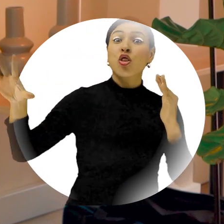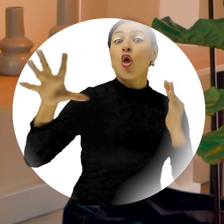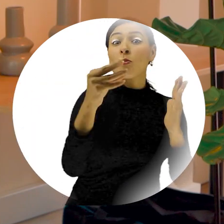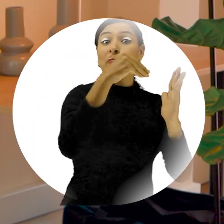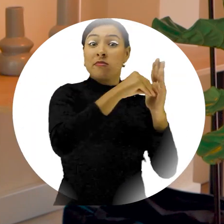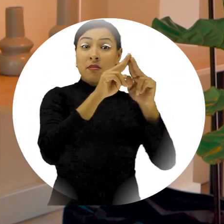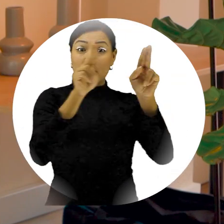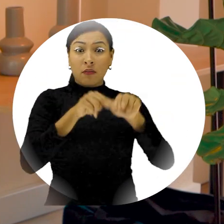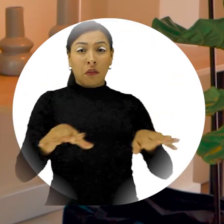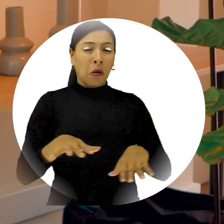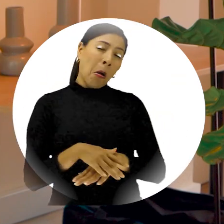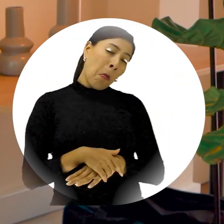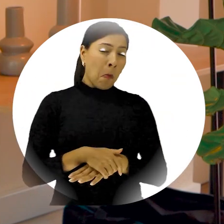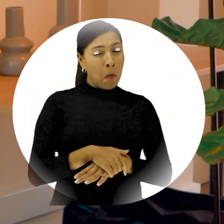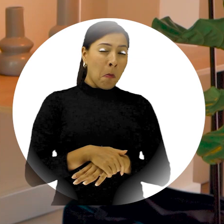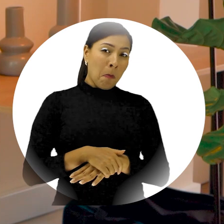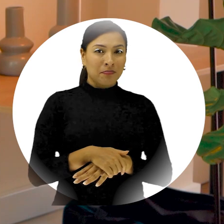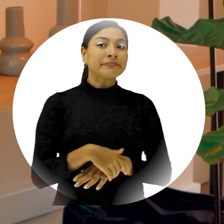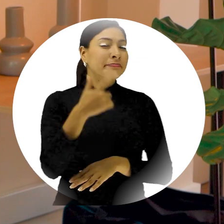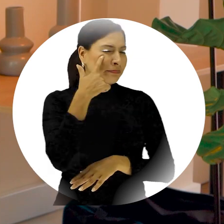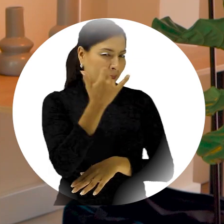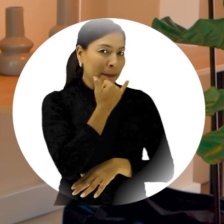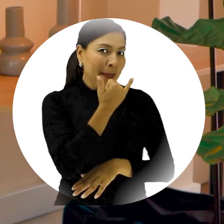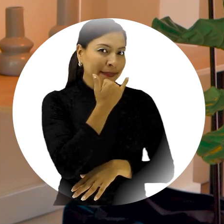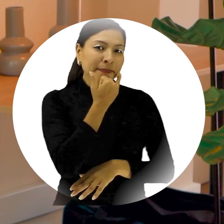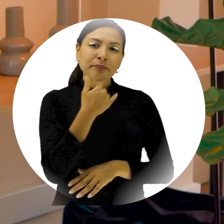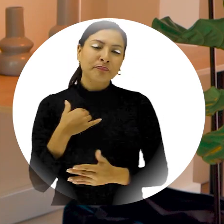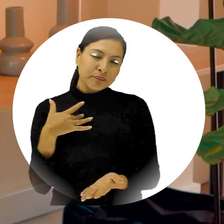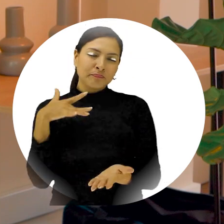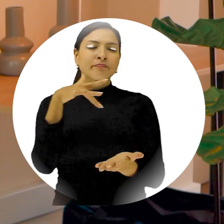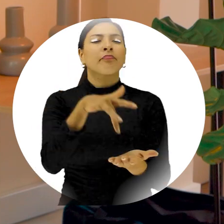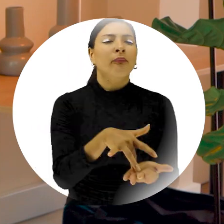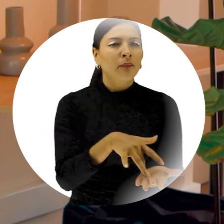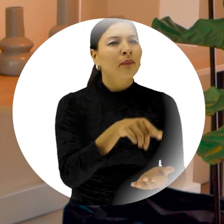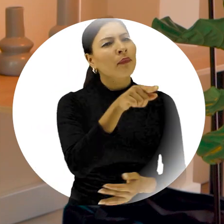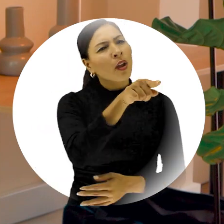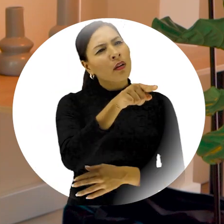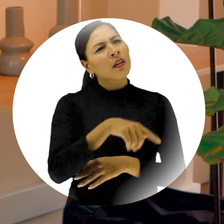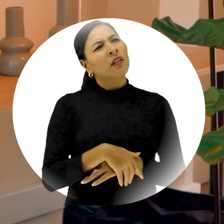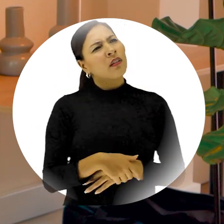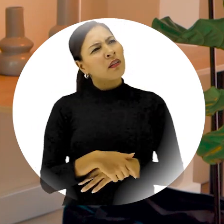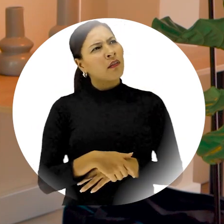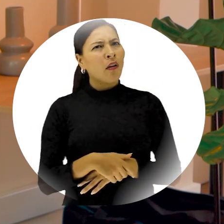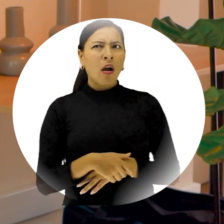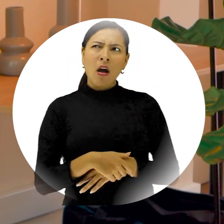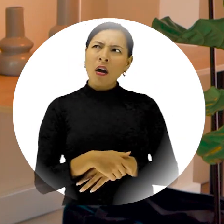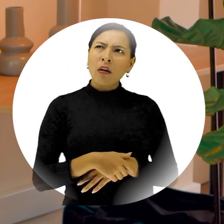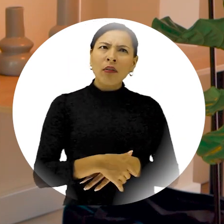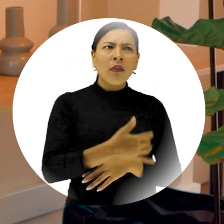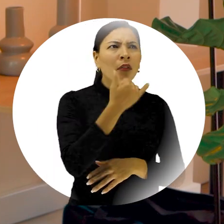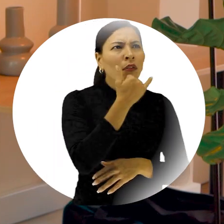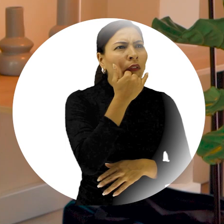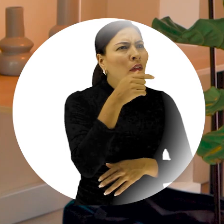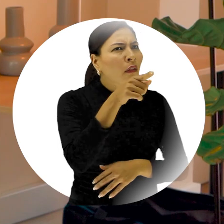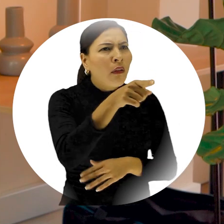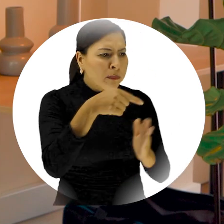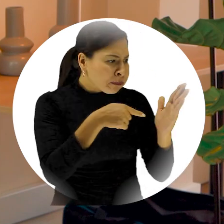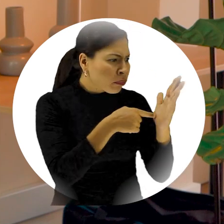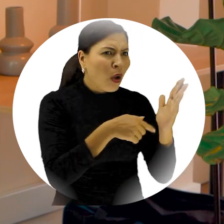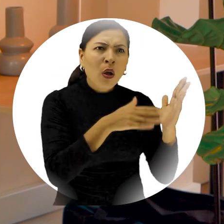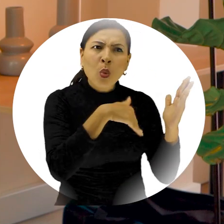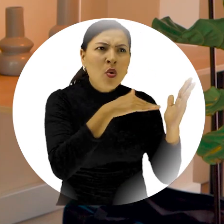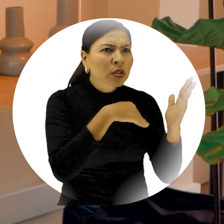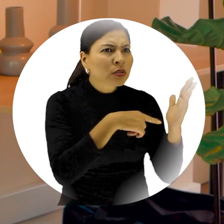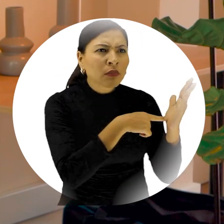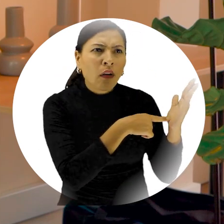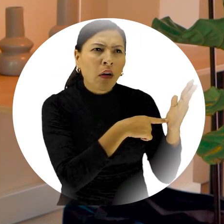inmueble muchas veces se encuentra con que hay uno con las mismas características, con el aviso al lado y no está en internet. Y a veces también pues es muy buena